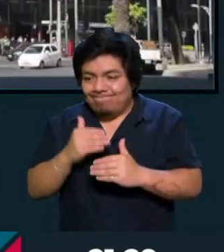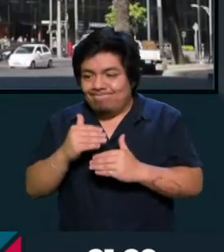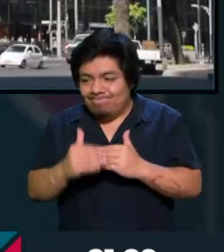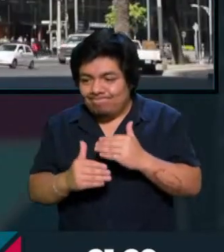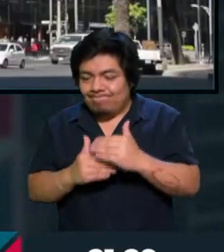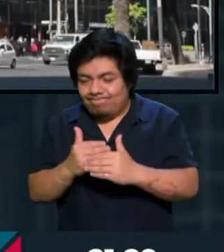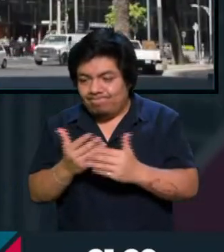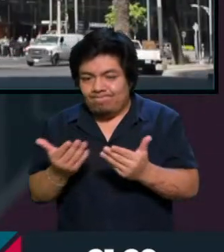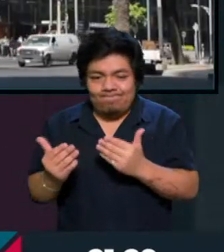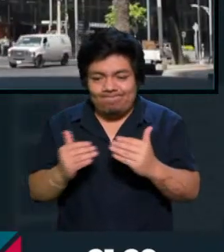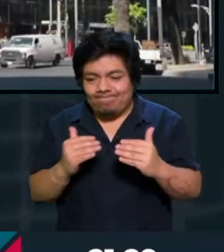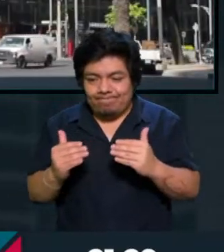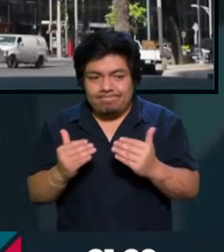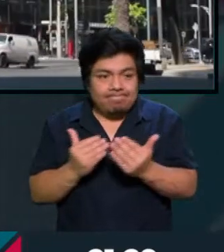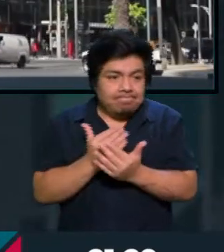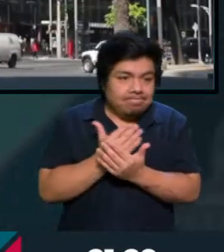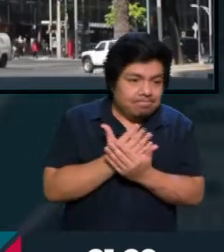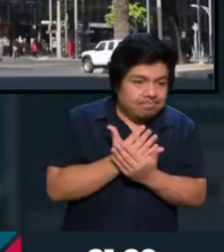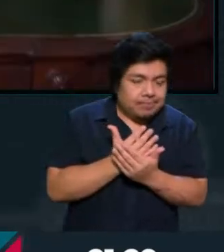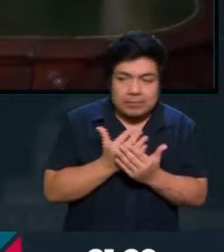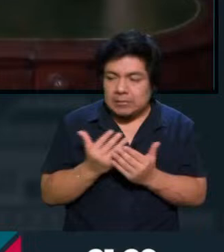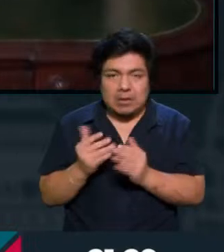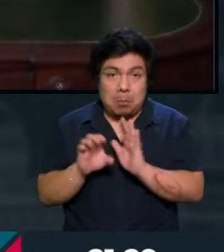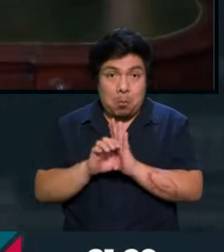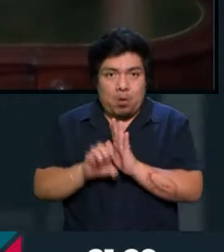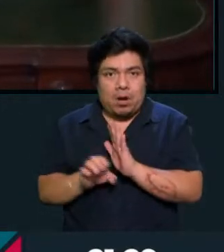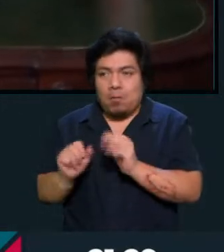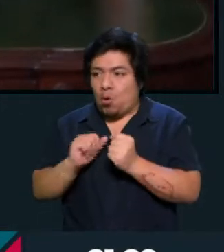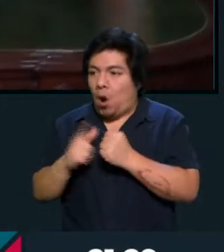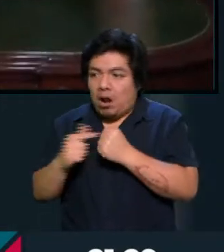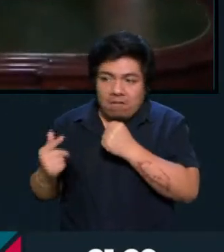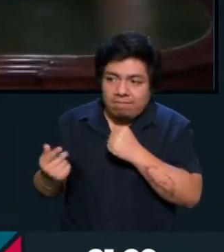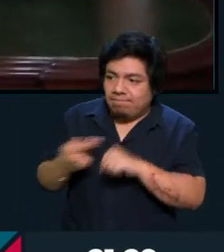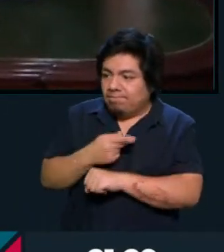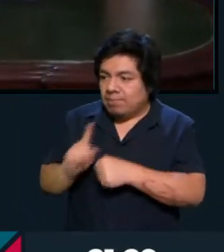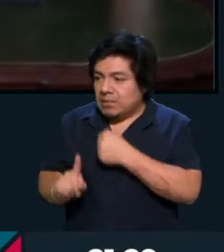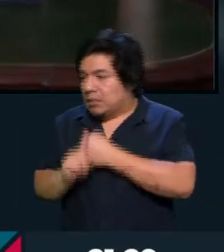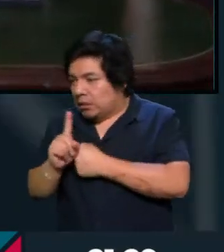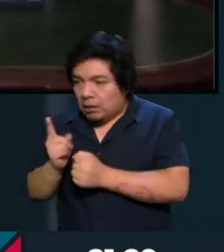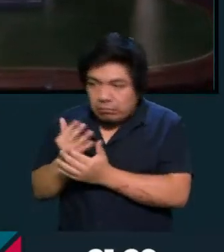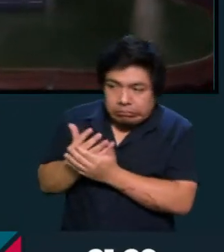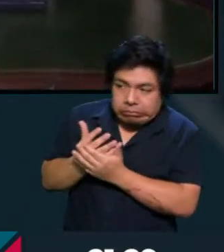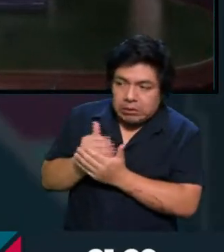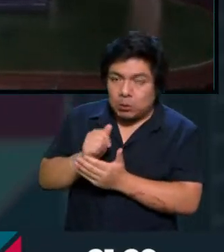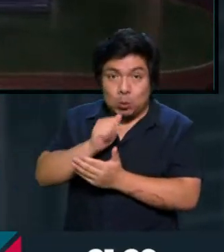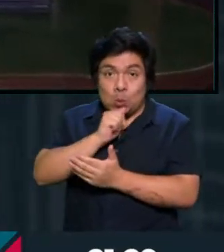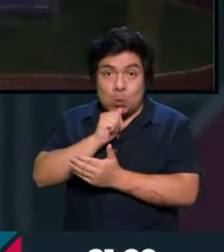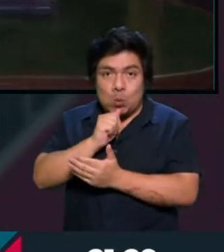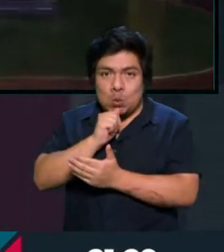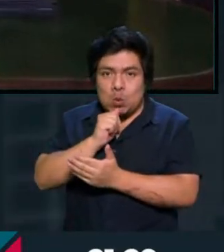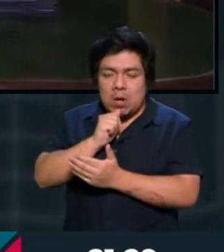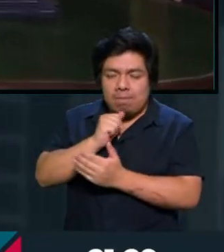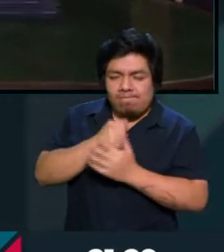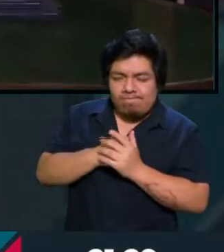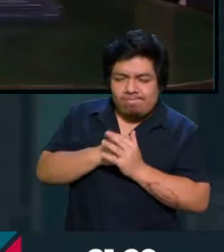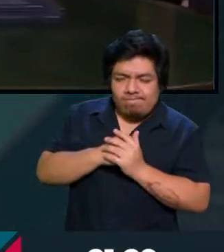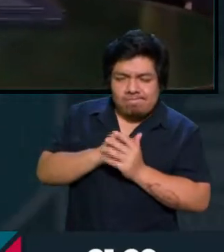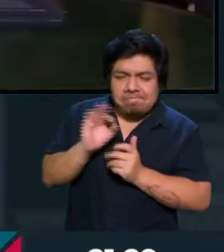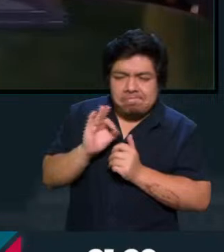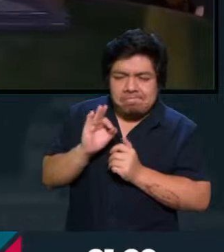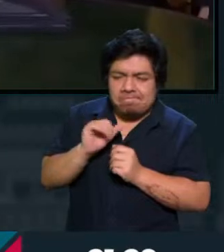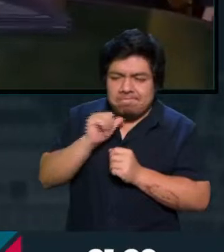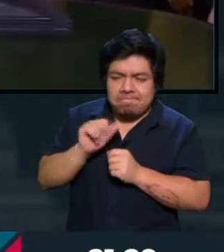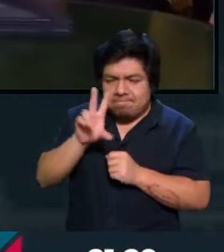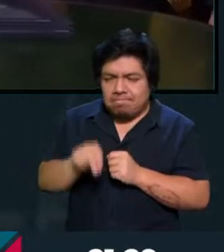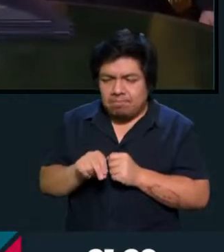un poco estás esperando un tsunami, ¿no? Un tsunami, y bueno, obviamente eso no ha pasado, ni parece que pueda ocurrir.